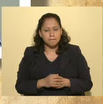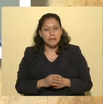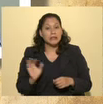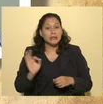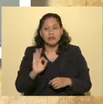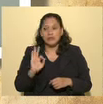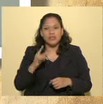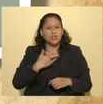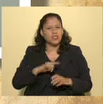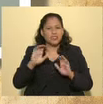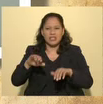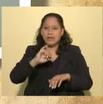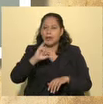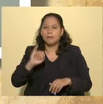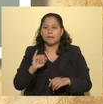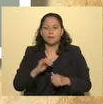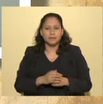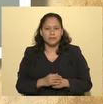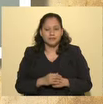hubiera gustado ser nunca?